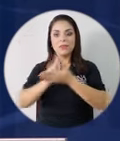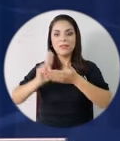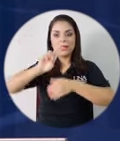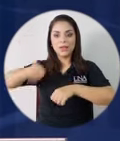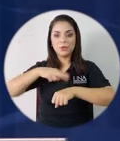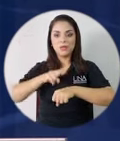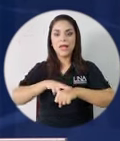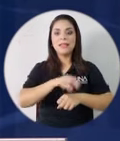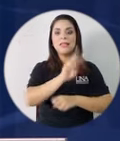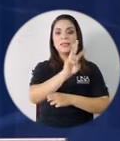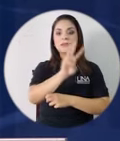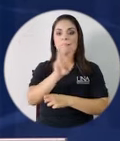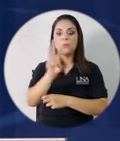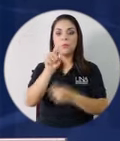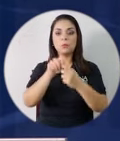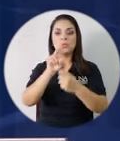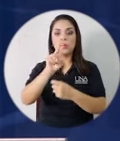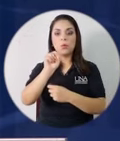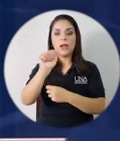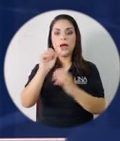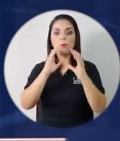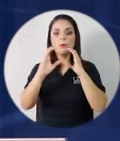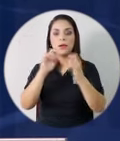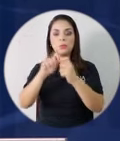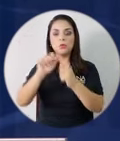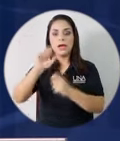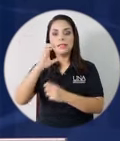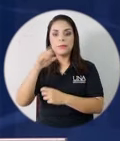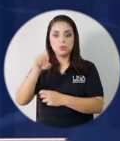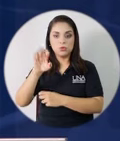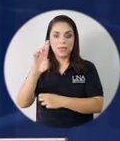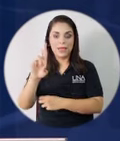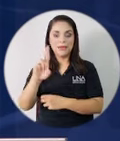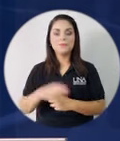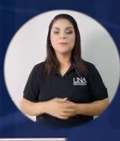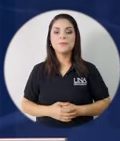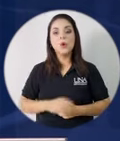otros temas del quehacer de la Universidad Nacional en